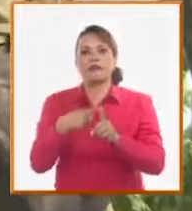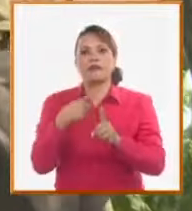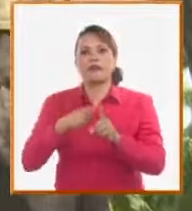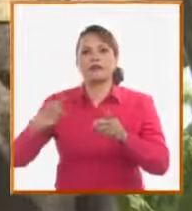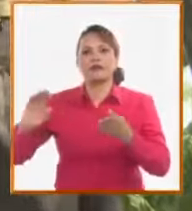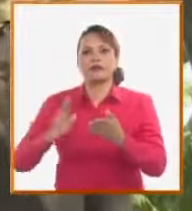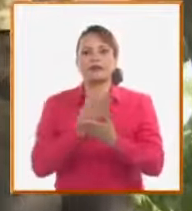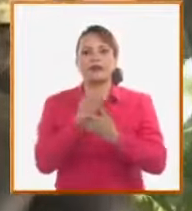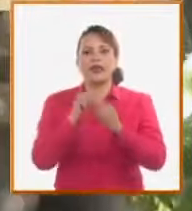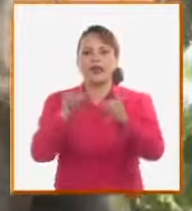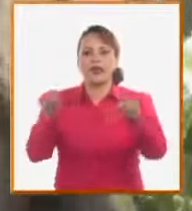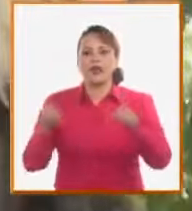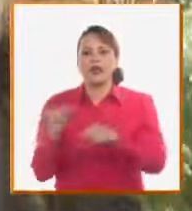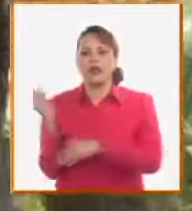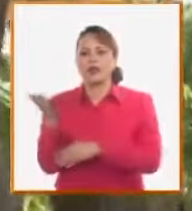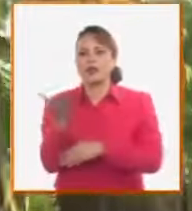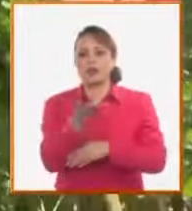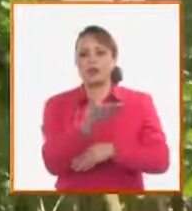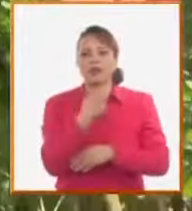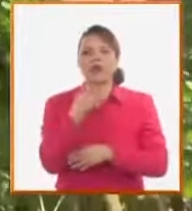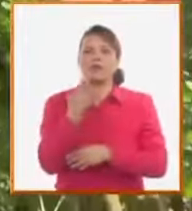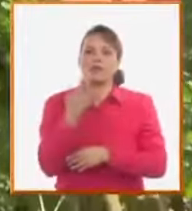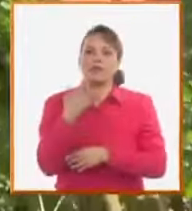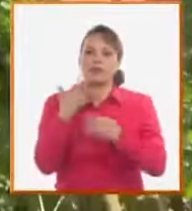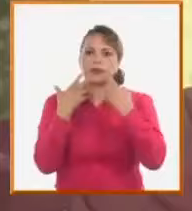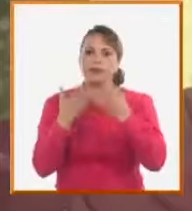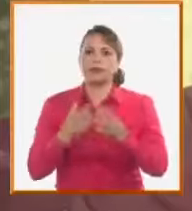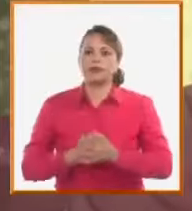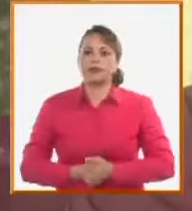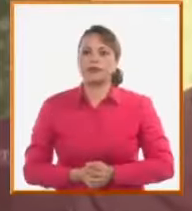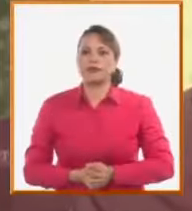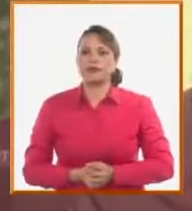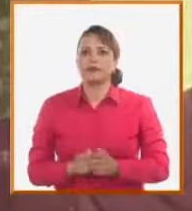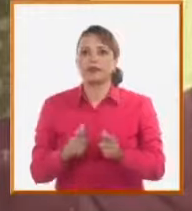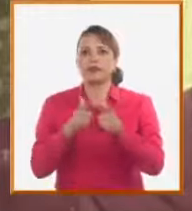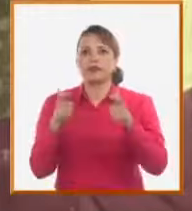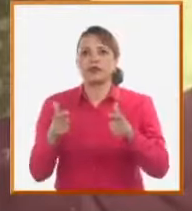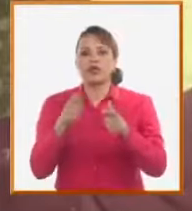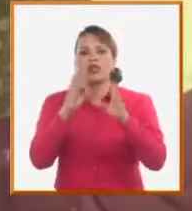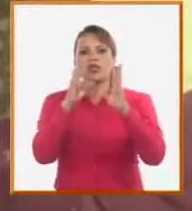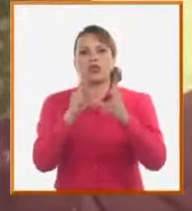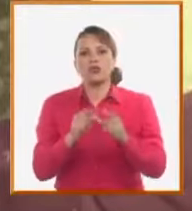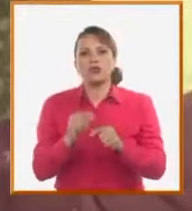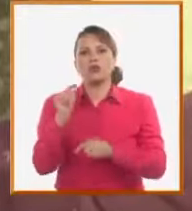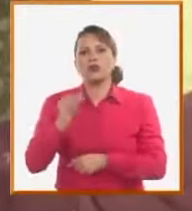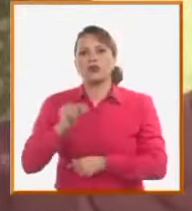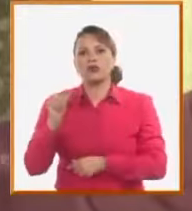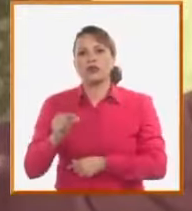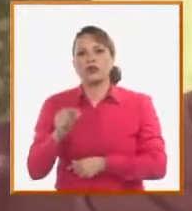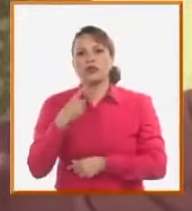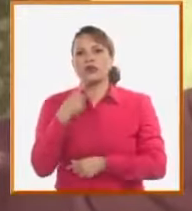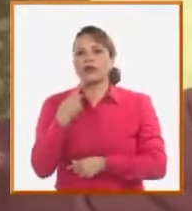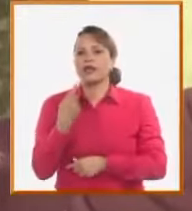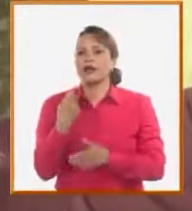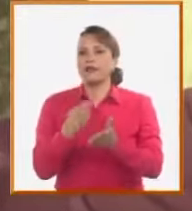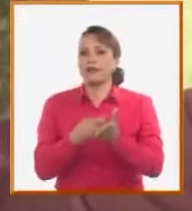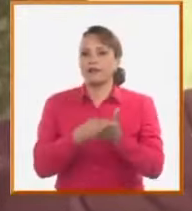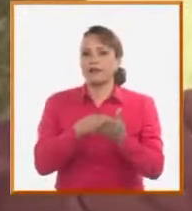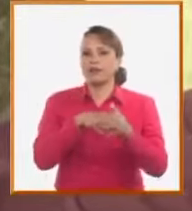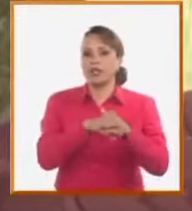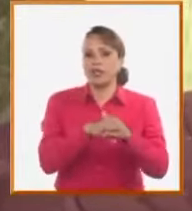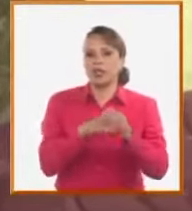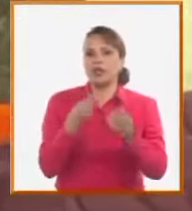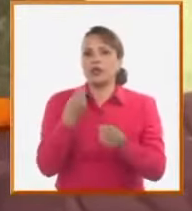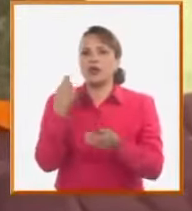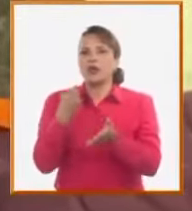de las áreas ociosas. Se ha incrementado el número de asegurados. Se ha incrementado la siembra de